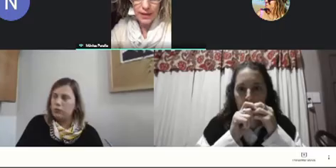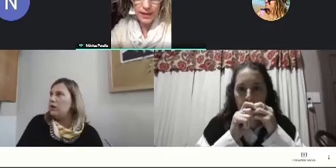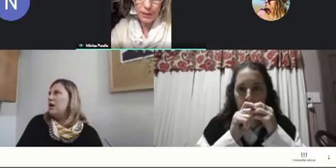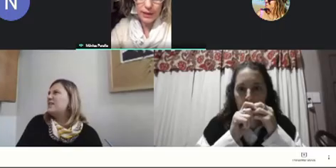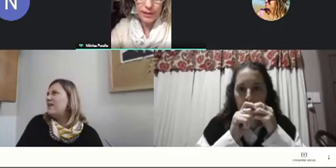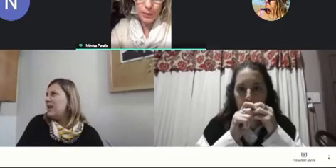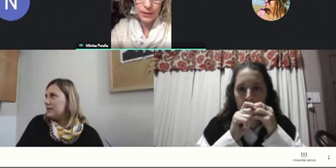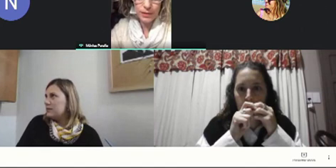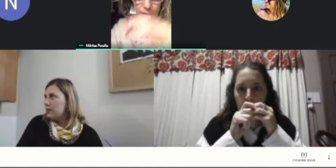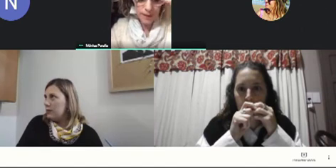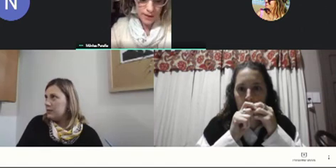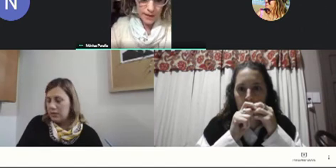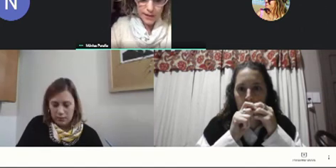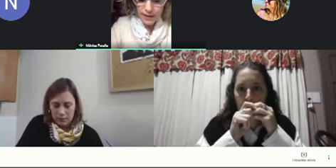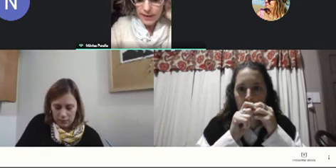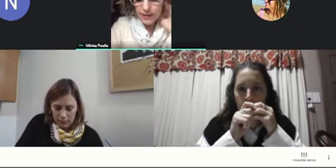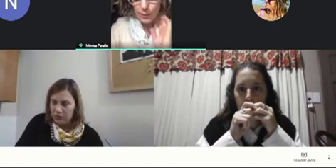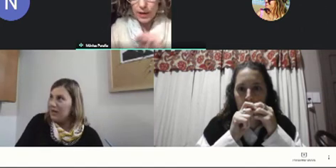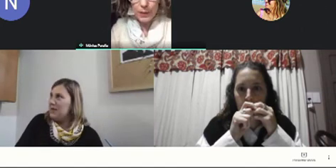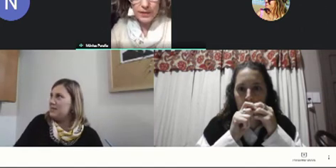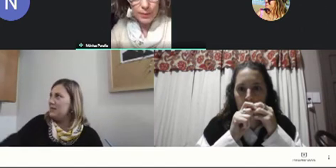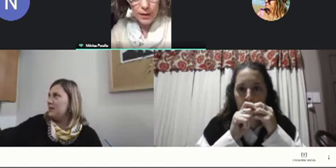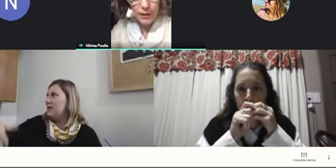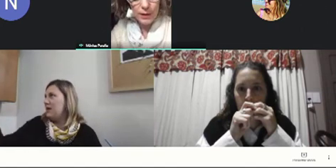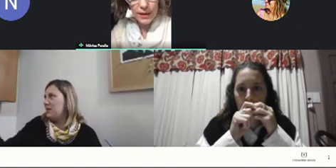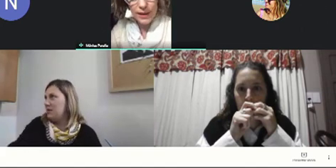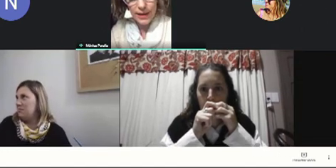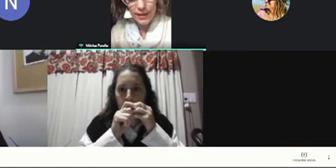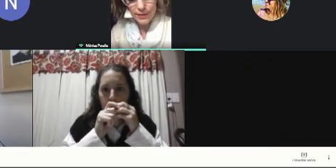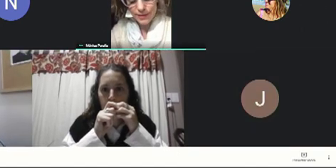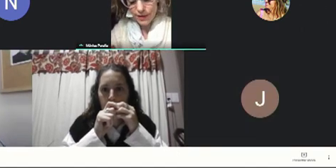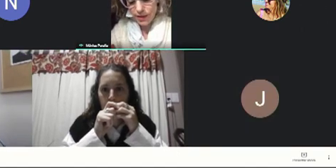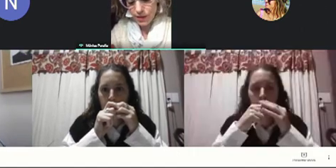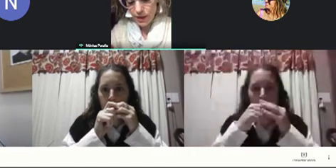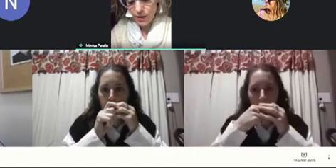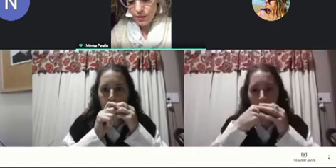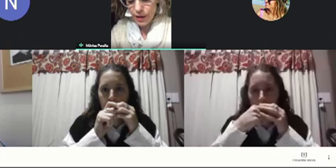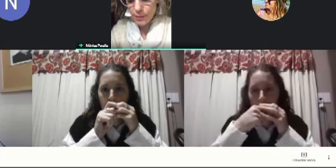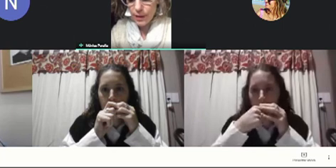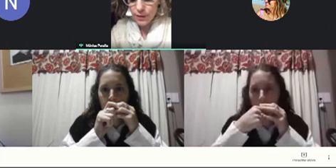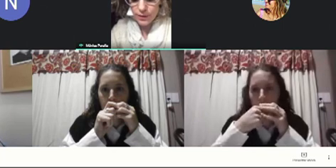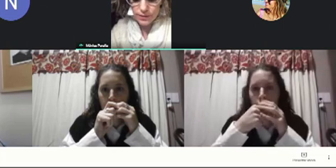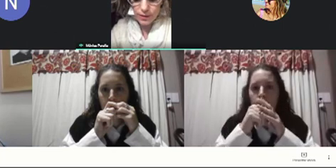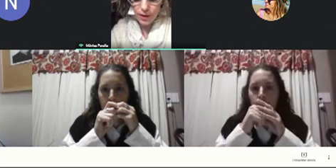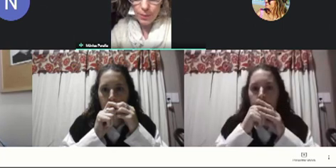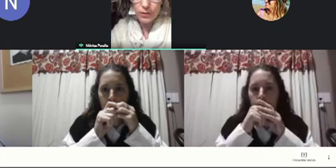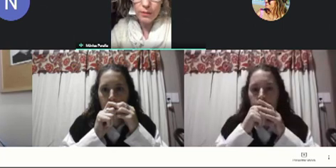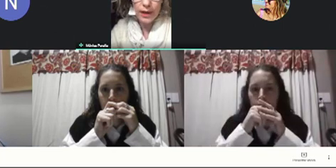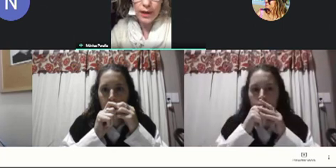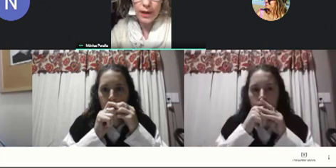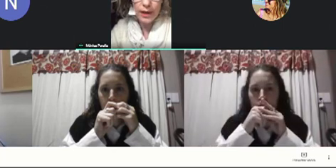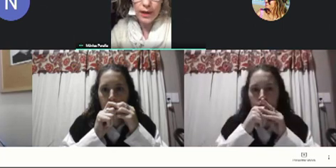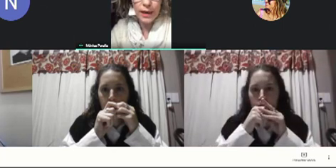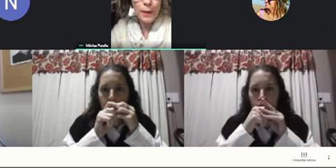también a través de este espacio de poder expresarme libremente en lo que quiero referirme con respecto a